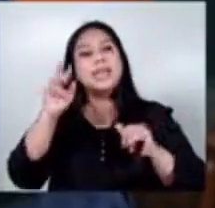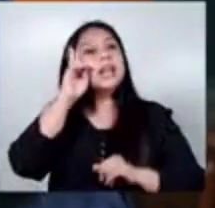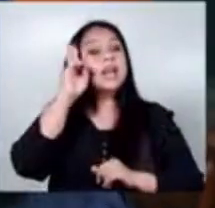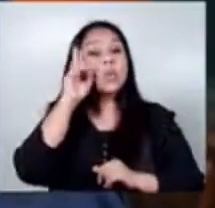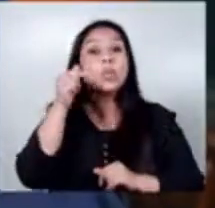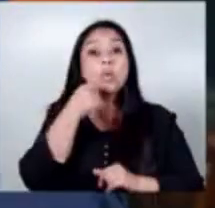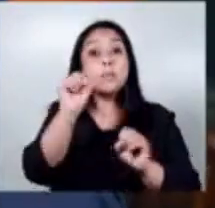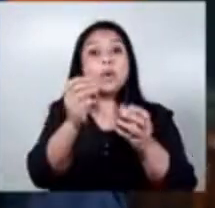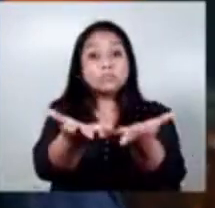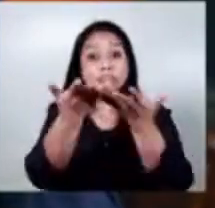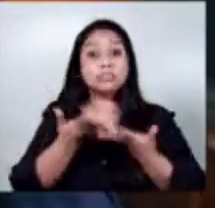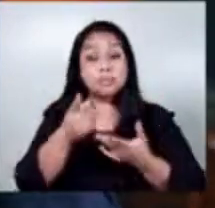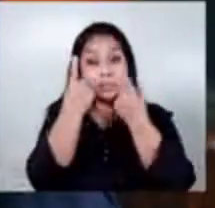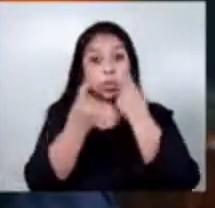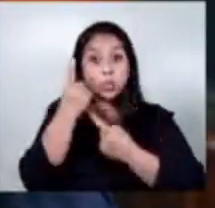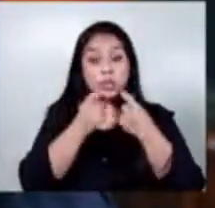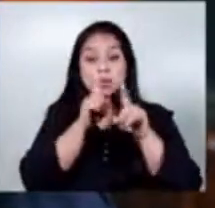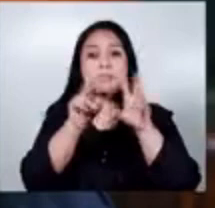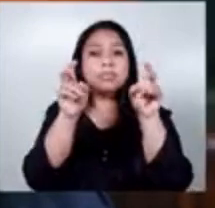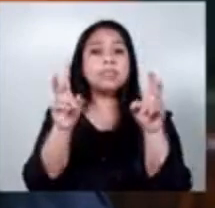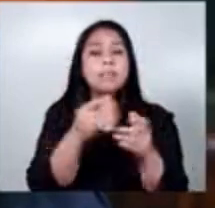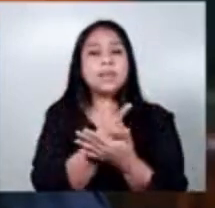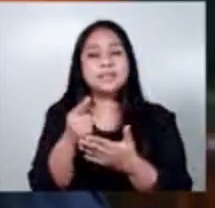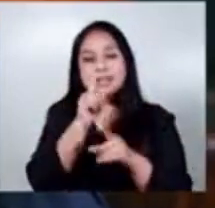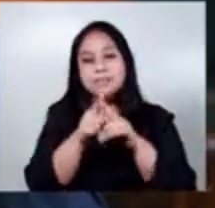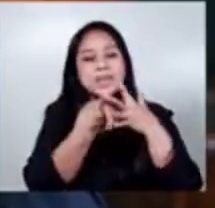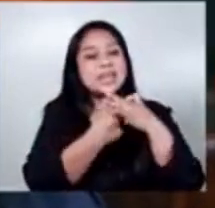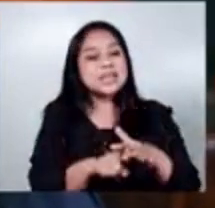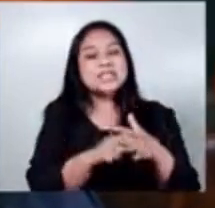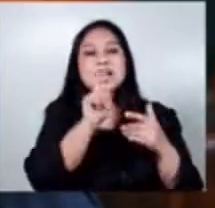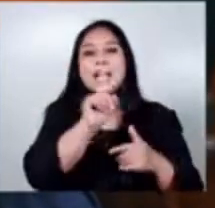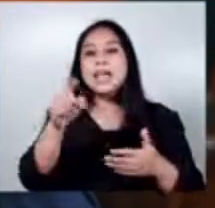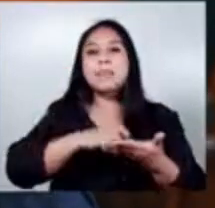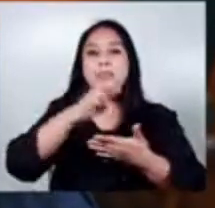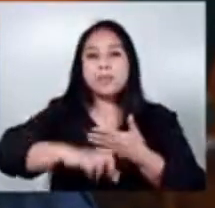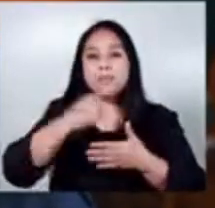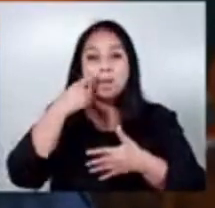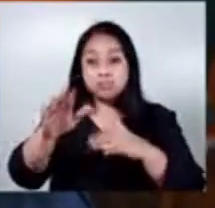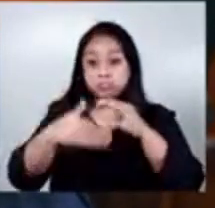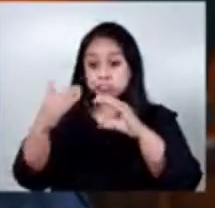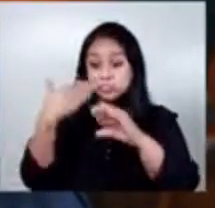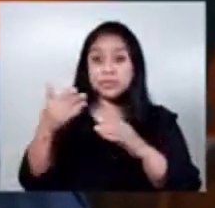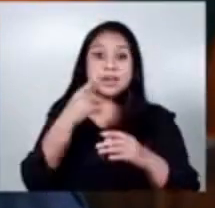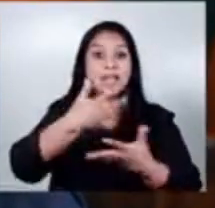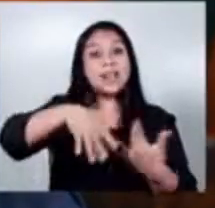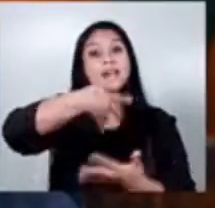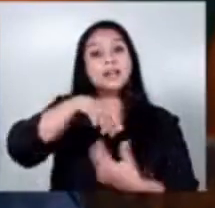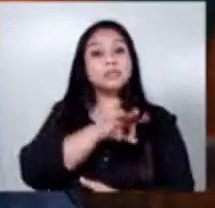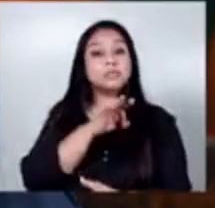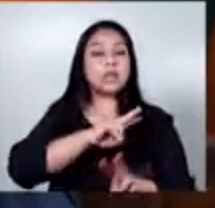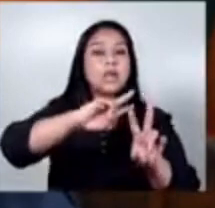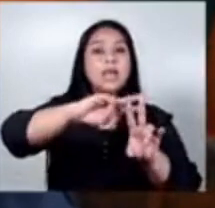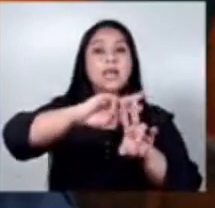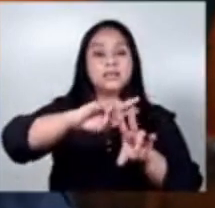me despido y les recuerdo que pueden enviarnos sus preguntas sobre el tema de la semana al inicio de cada programa durante la transmisión a través de las